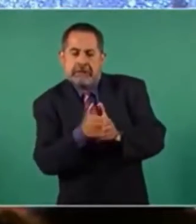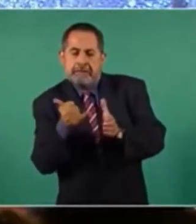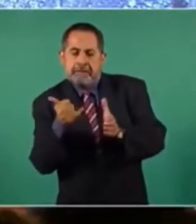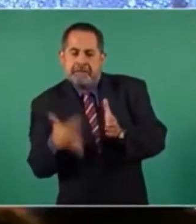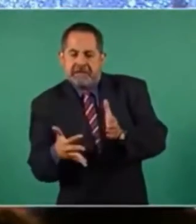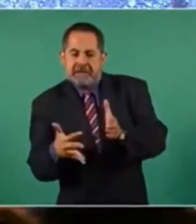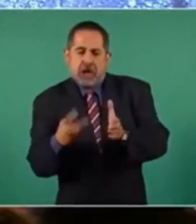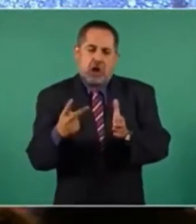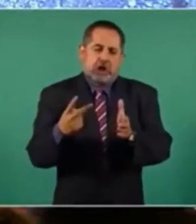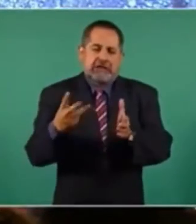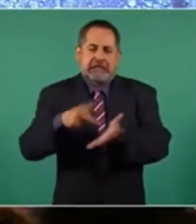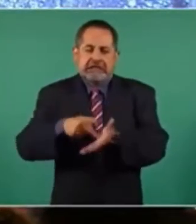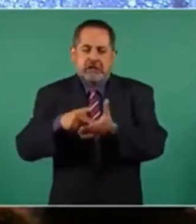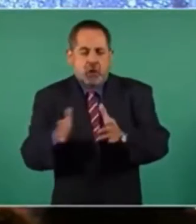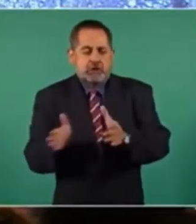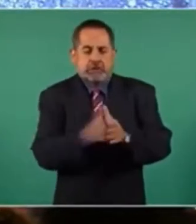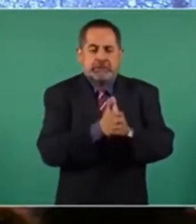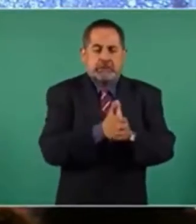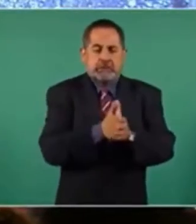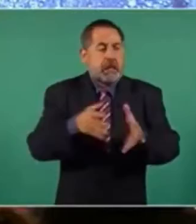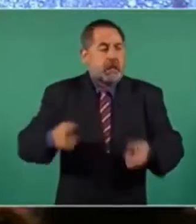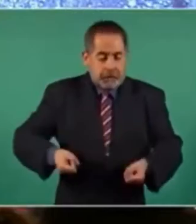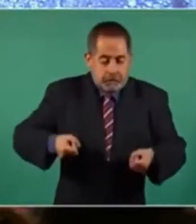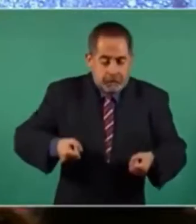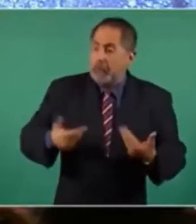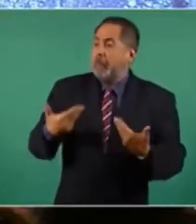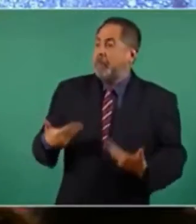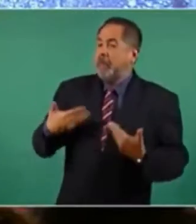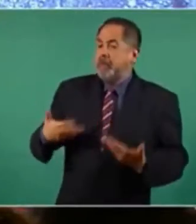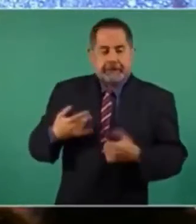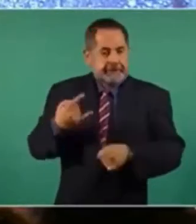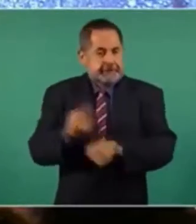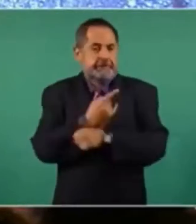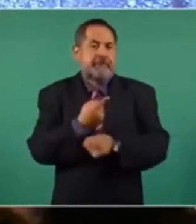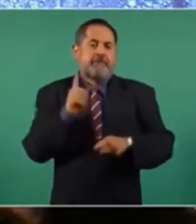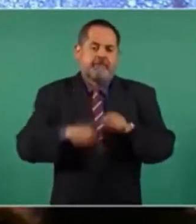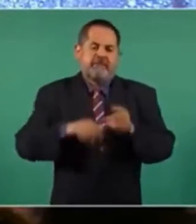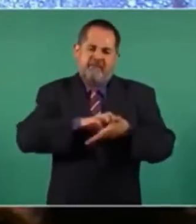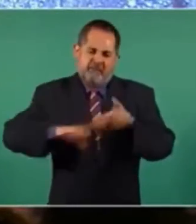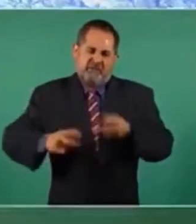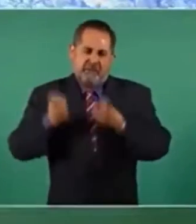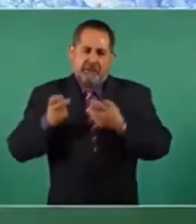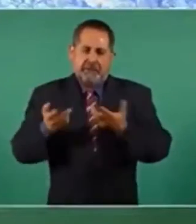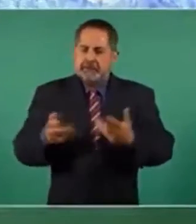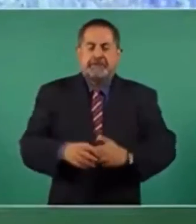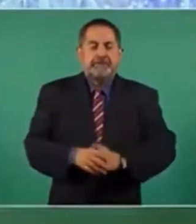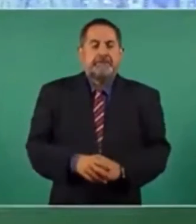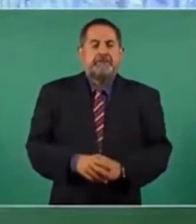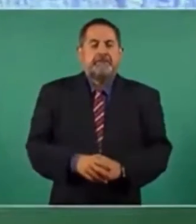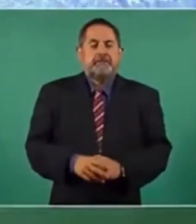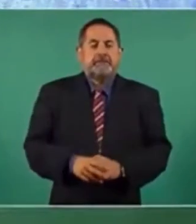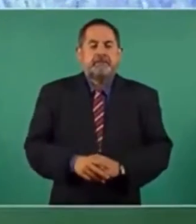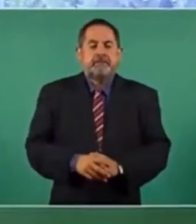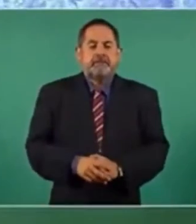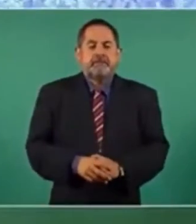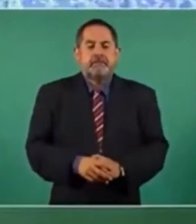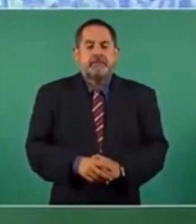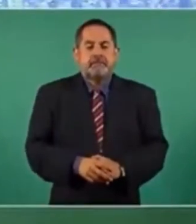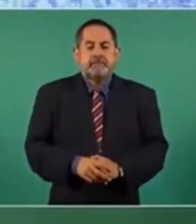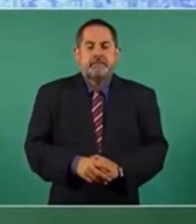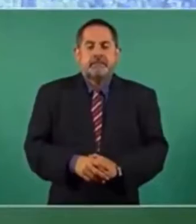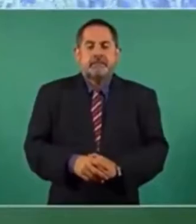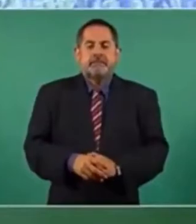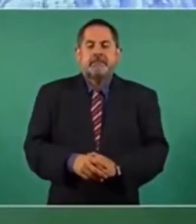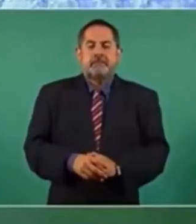un par de kilos y eso resta volumen al gas con el que se llena. La que sigue, por favor.